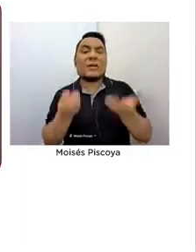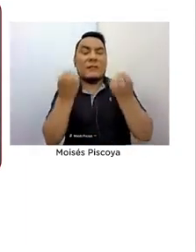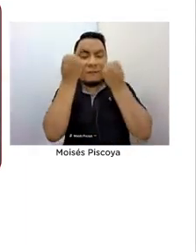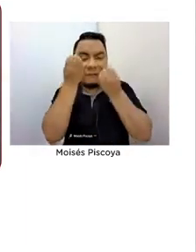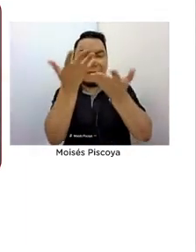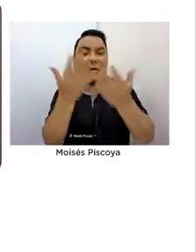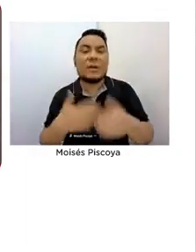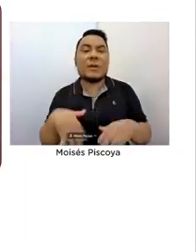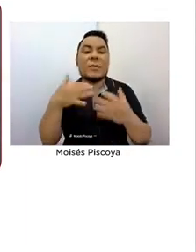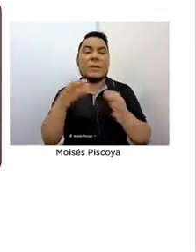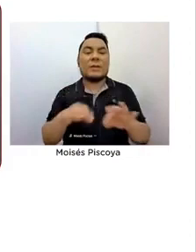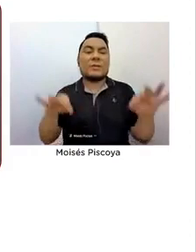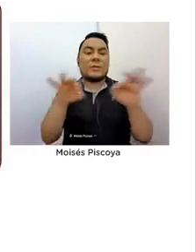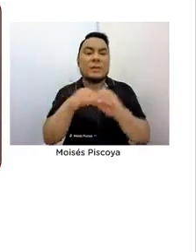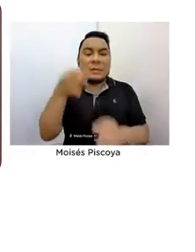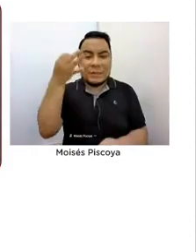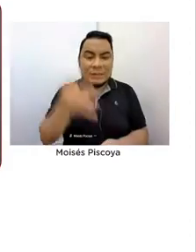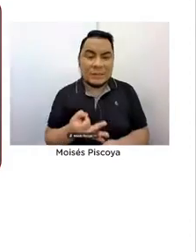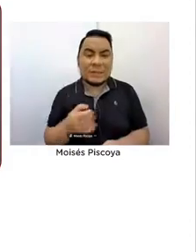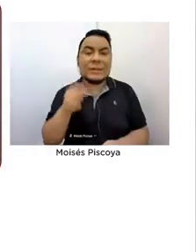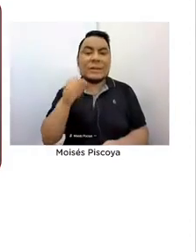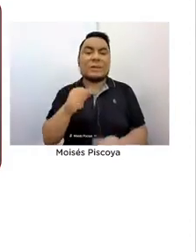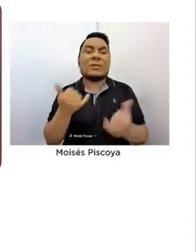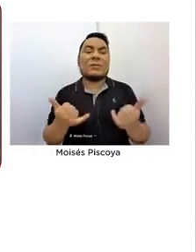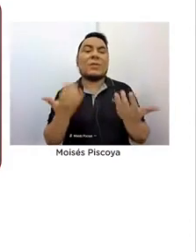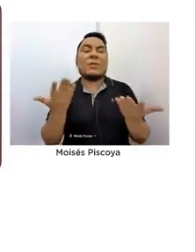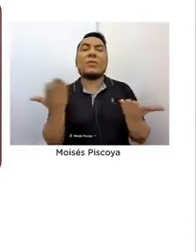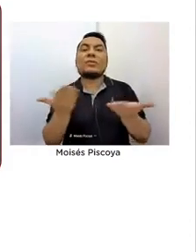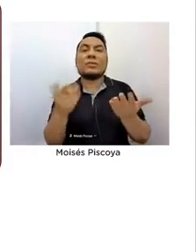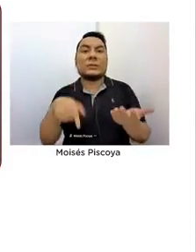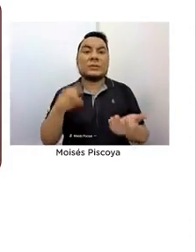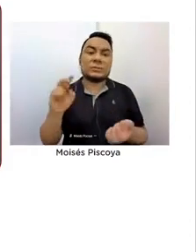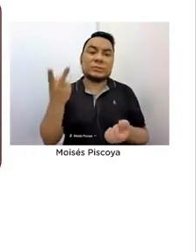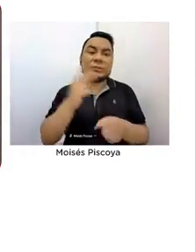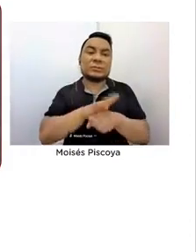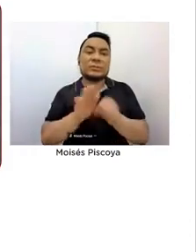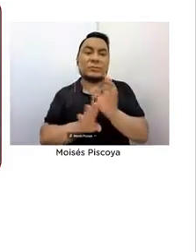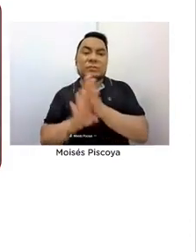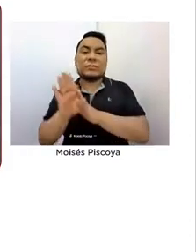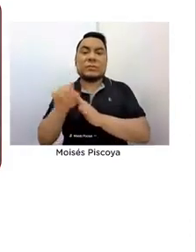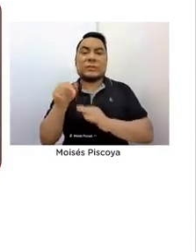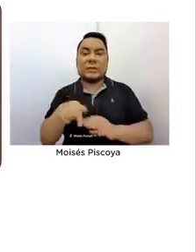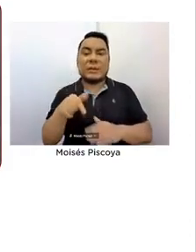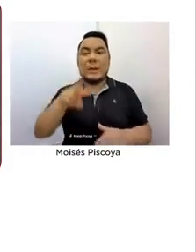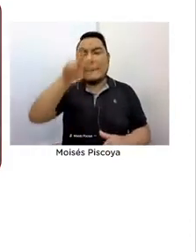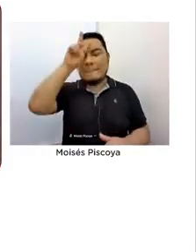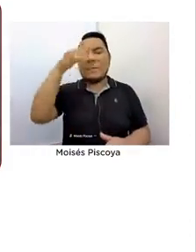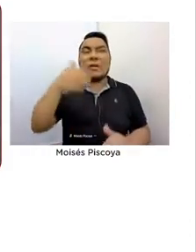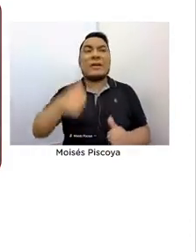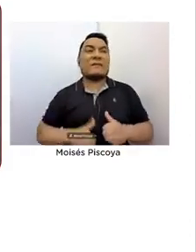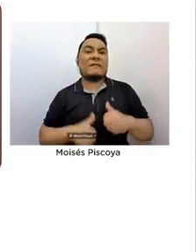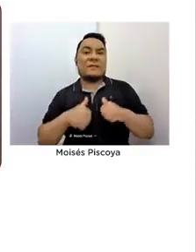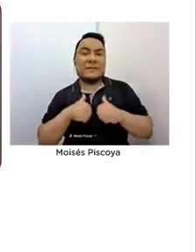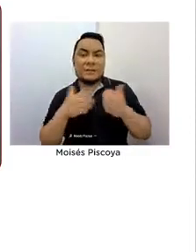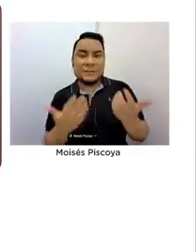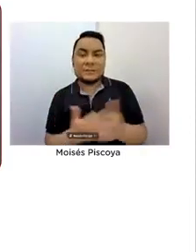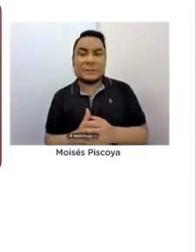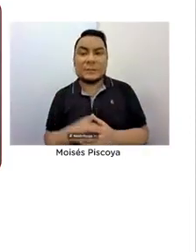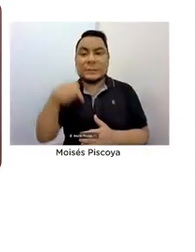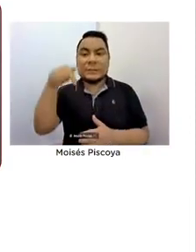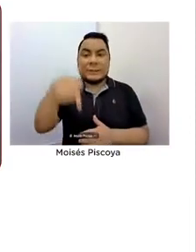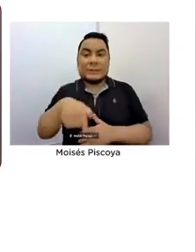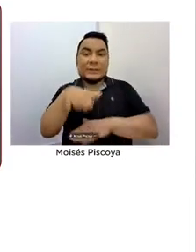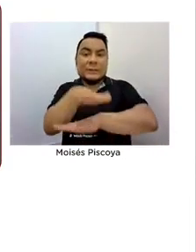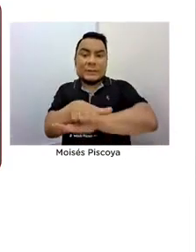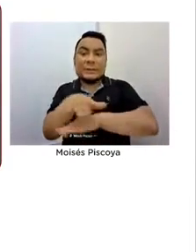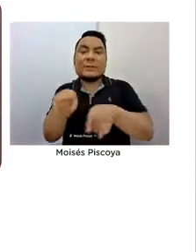útil, real y pertinente respecto a esta segunda ola de COVID-19 que el país está viviendo. Esta tarde